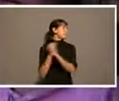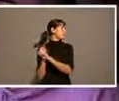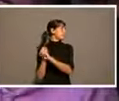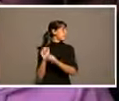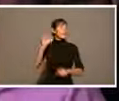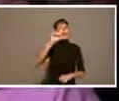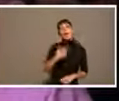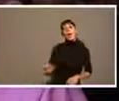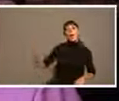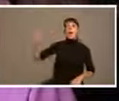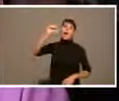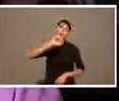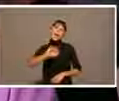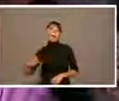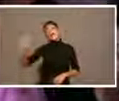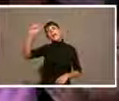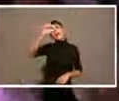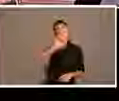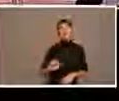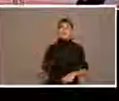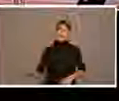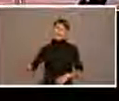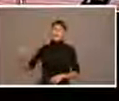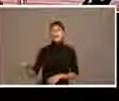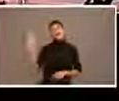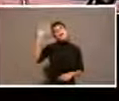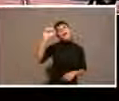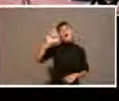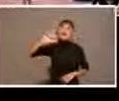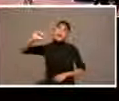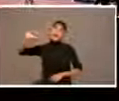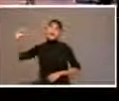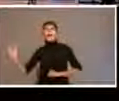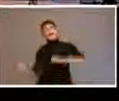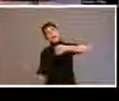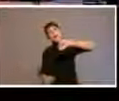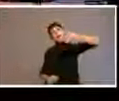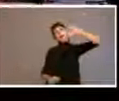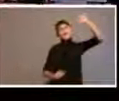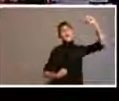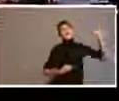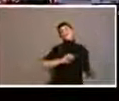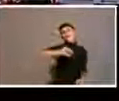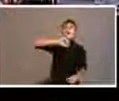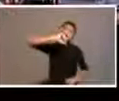Ah.